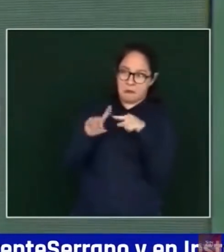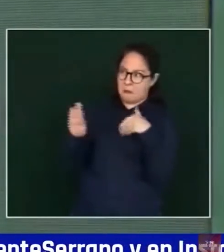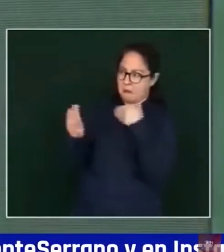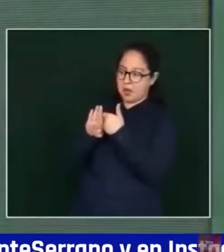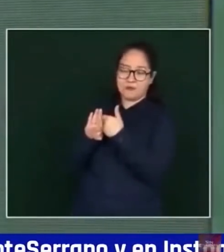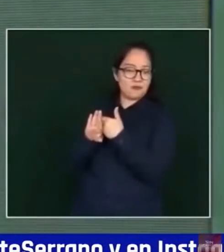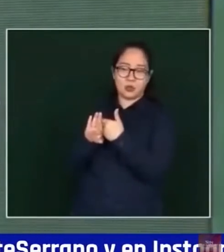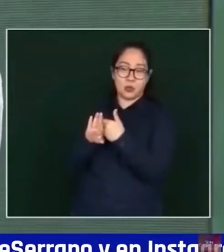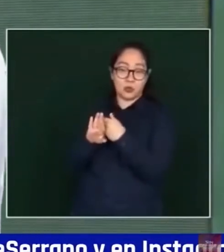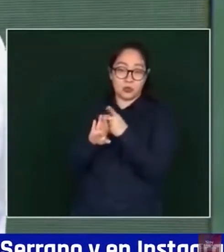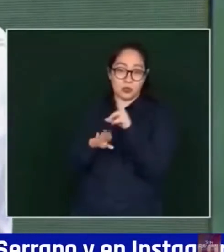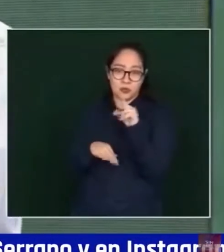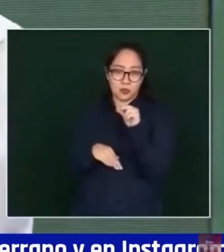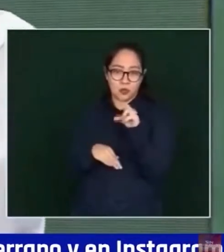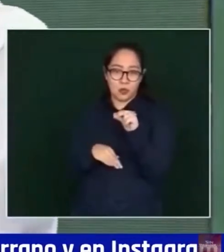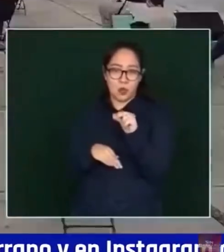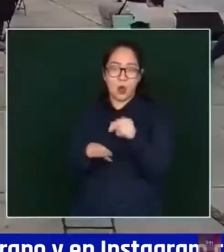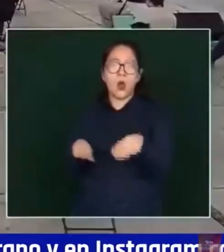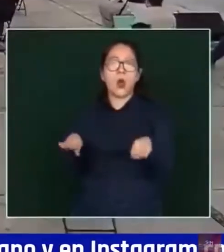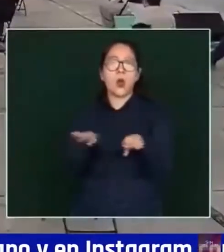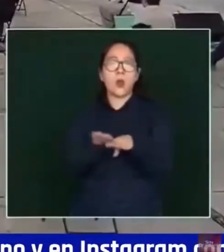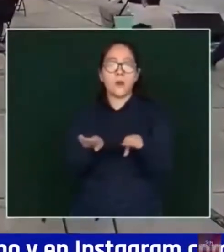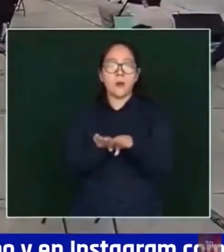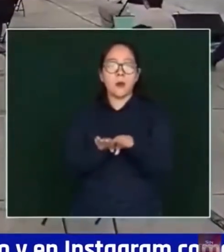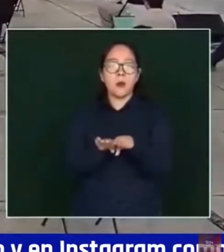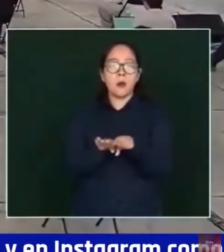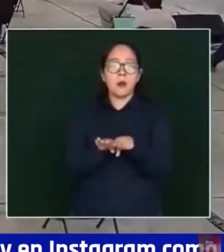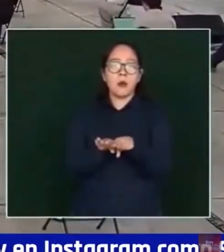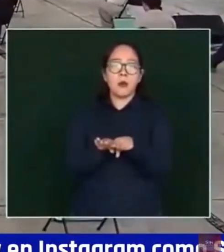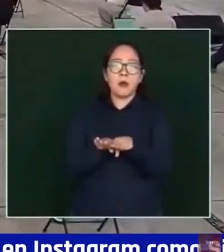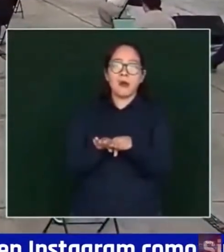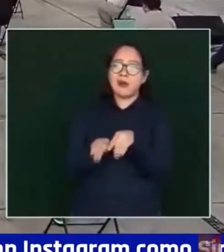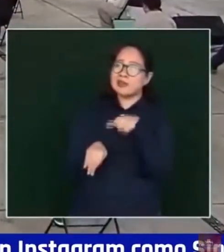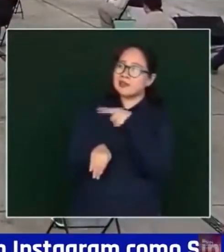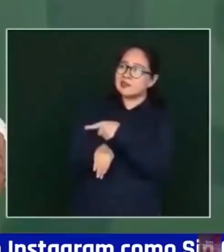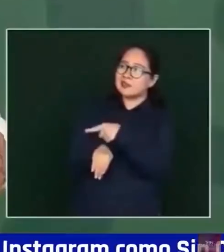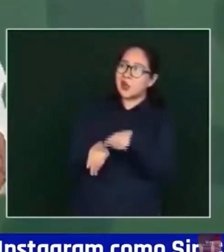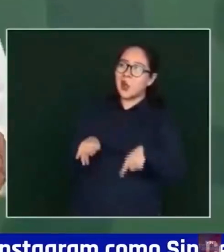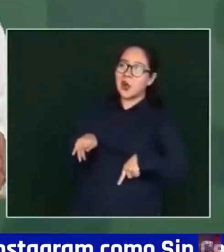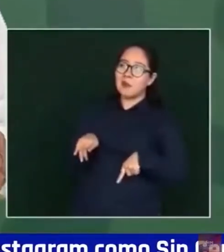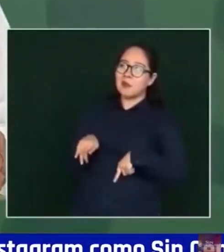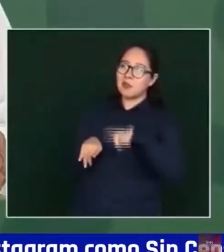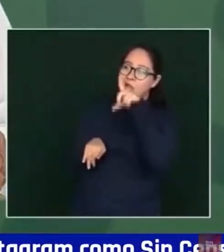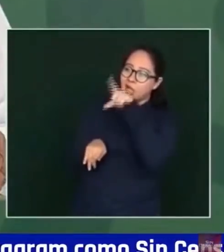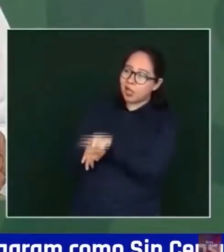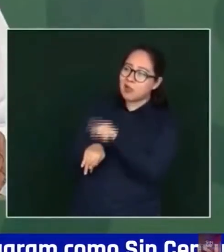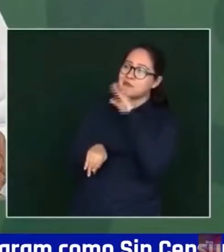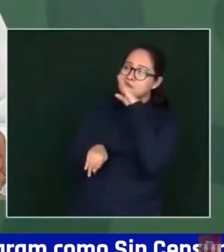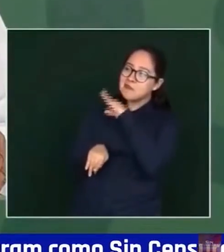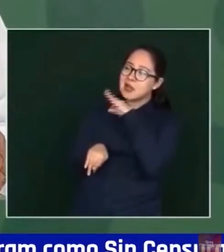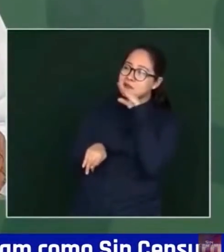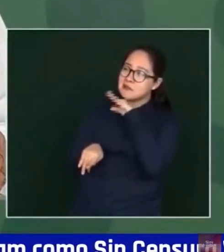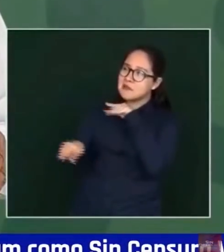sino el debilitar al gobernante,